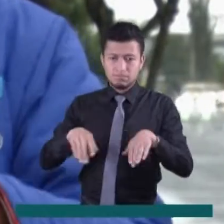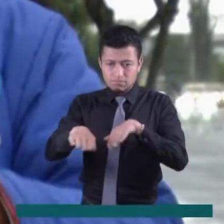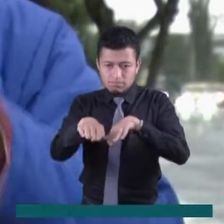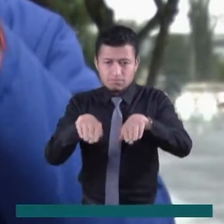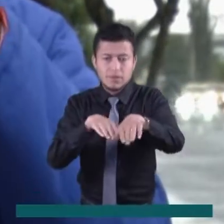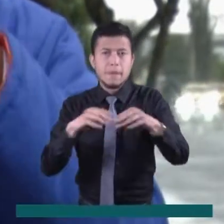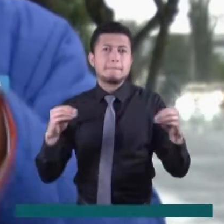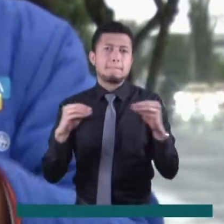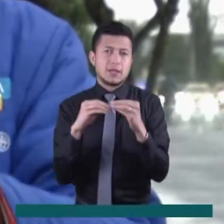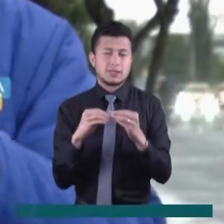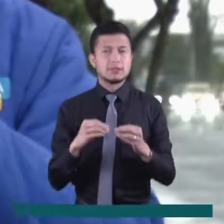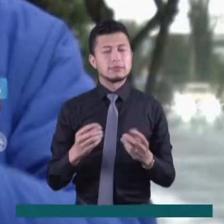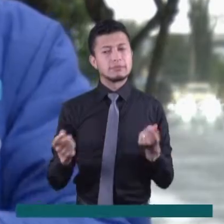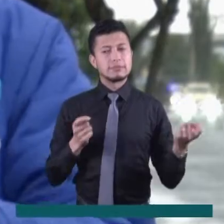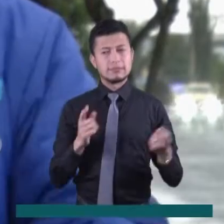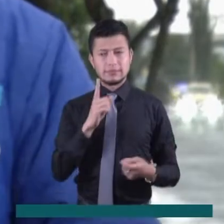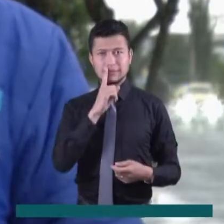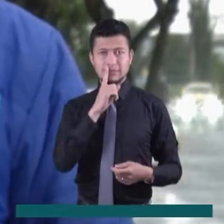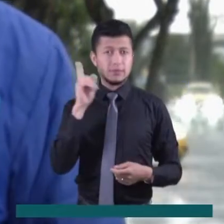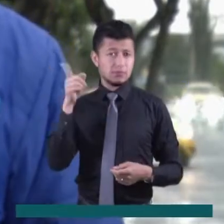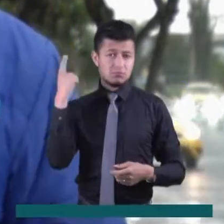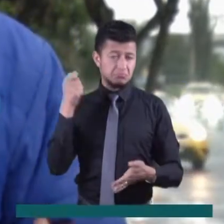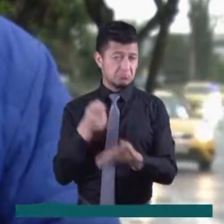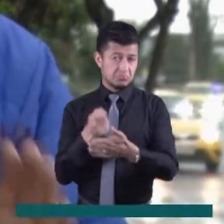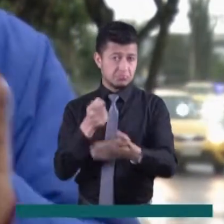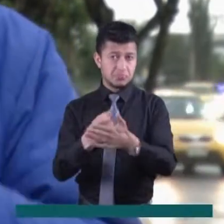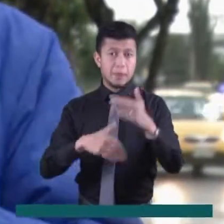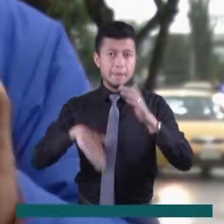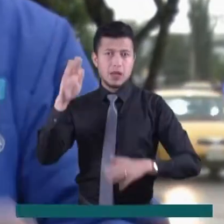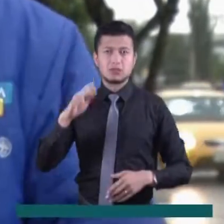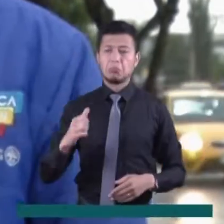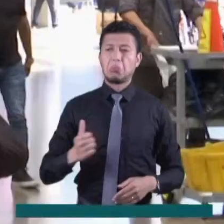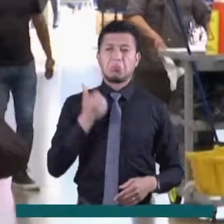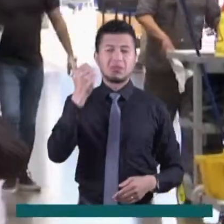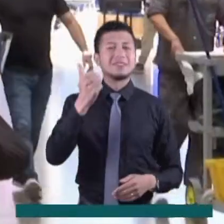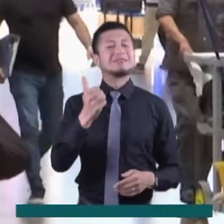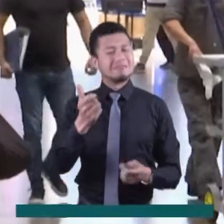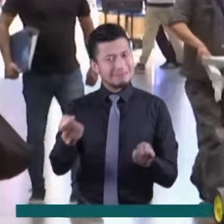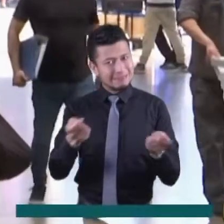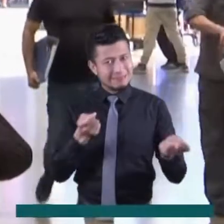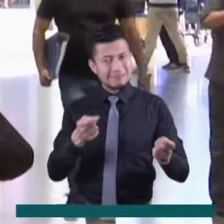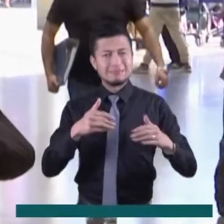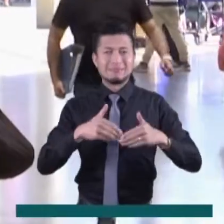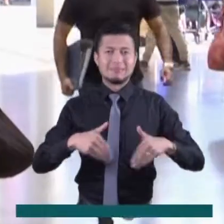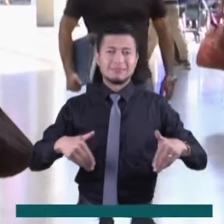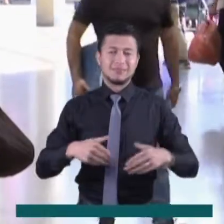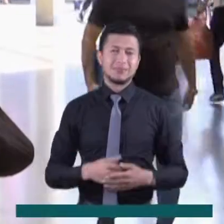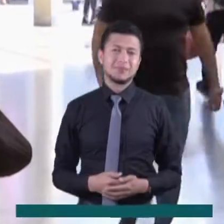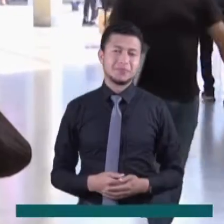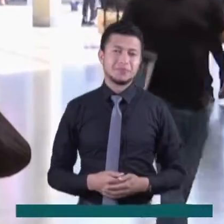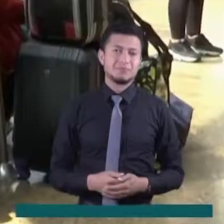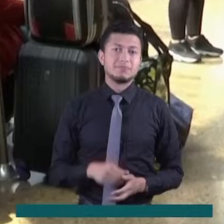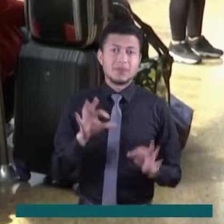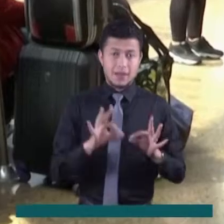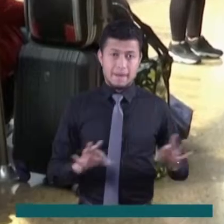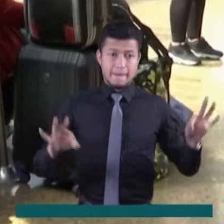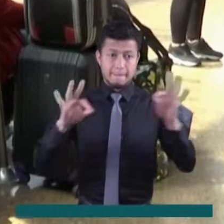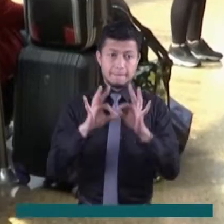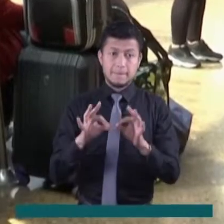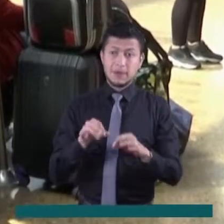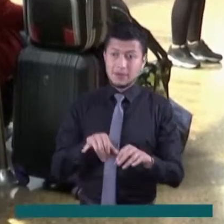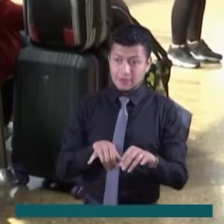lo más importante a la prudencia, que es la principal causa de las fatalidades en las vías. Para los ciudadanos es necesario planear sus viajes